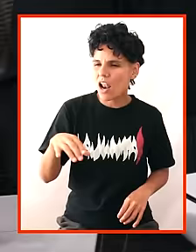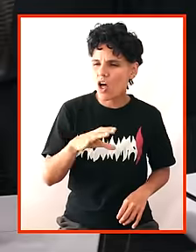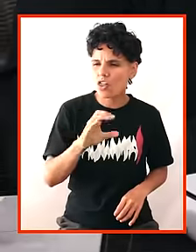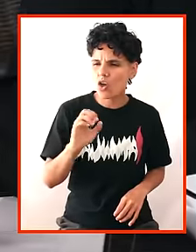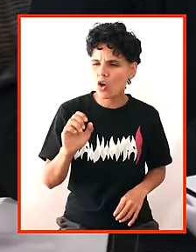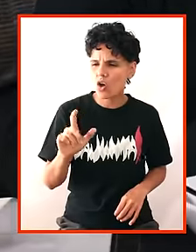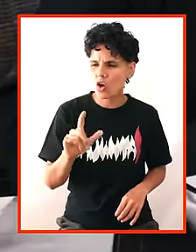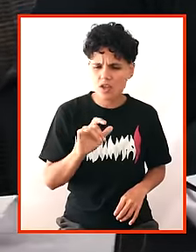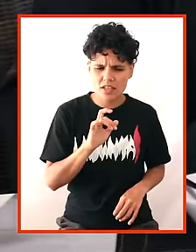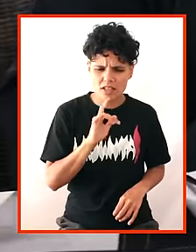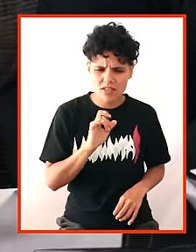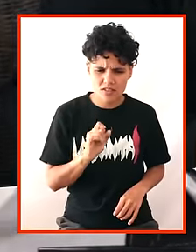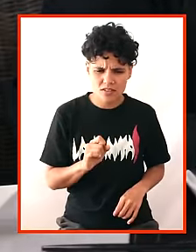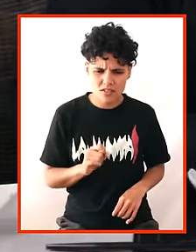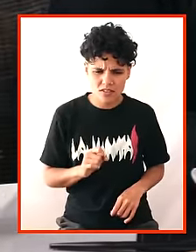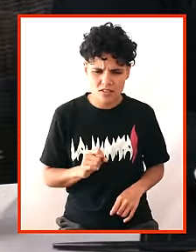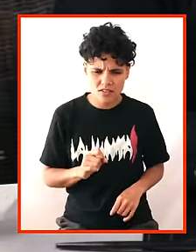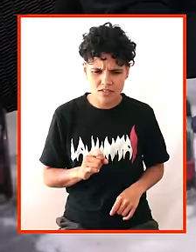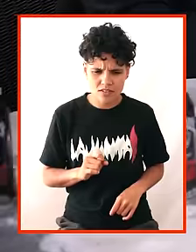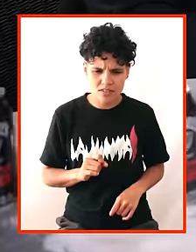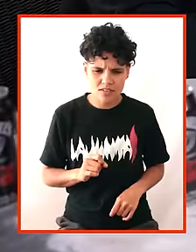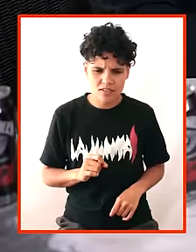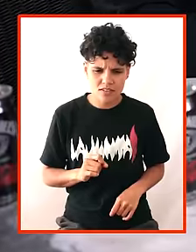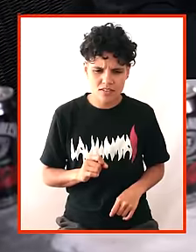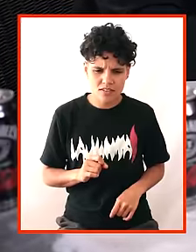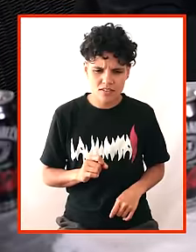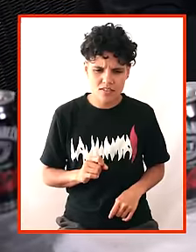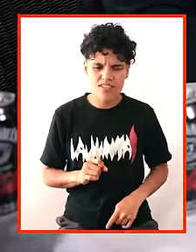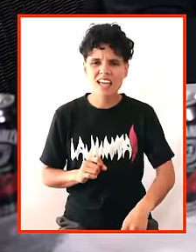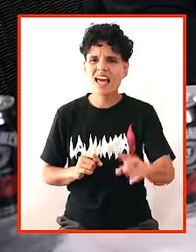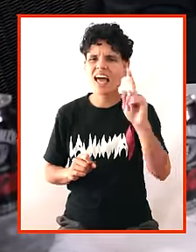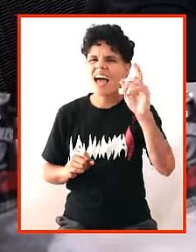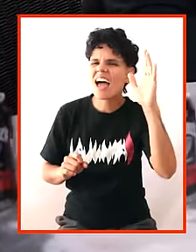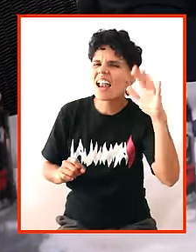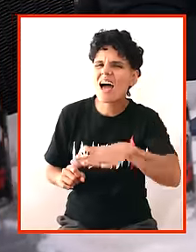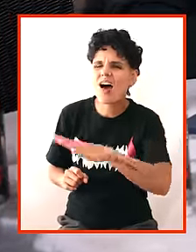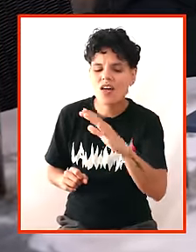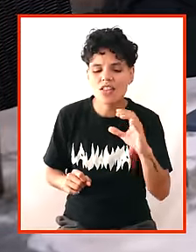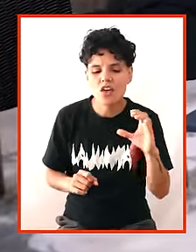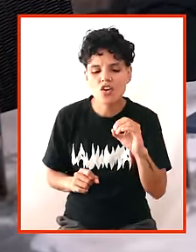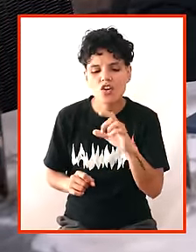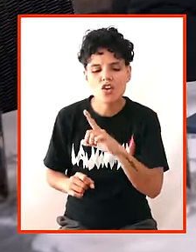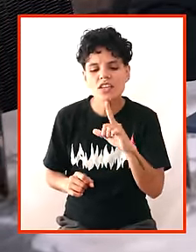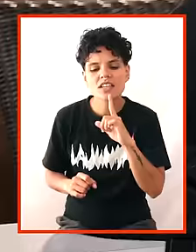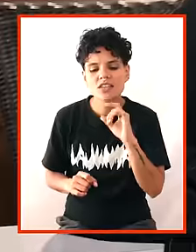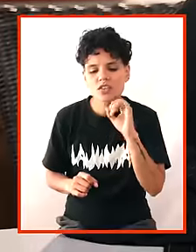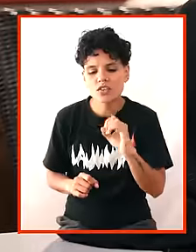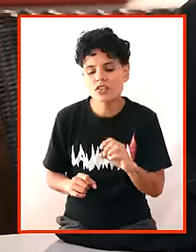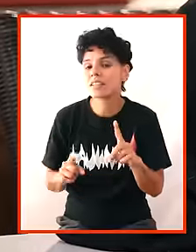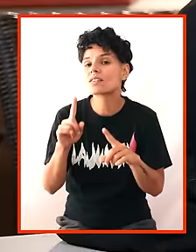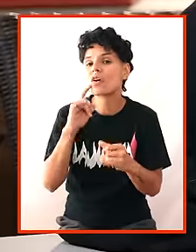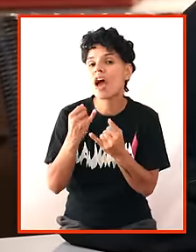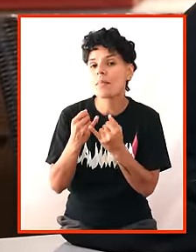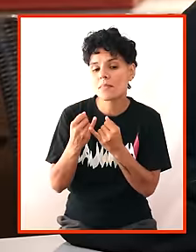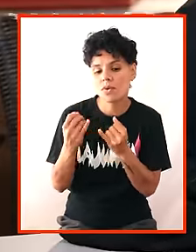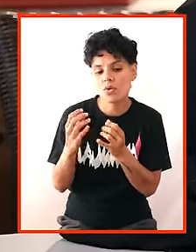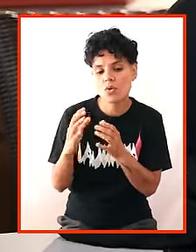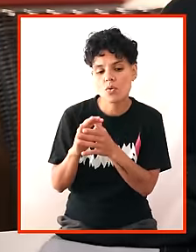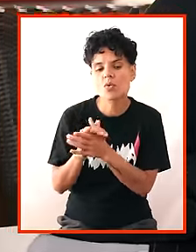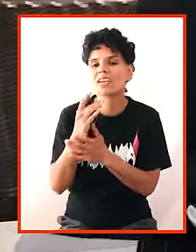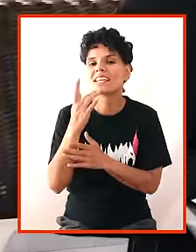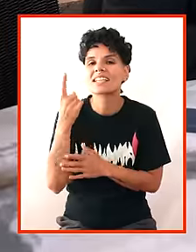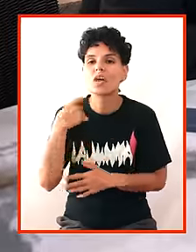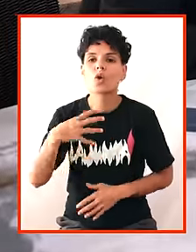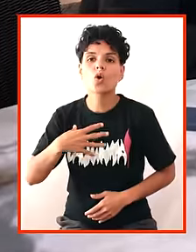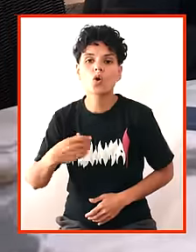Entre medio de la canción dice, esta es la onda, Goyito. Esa es la onda, Goyito. Supo a través de un amigo común. ¿Ya? Él tiene un hijo que se llama Goyito.